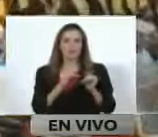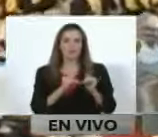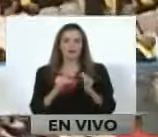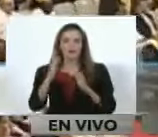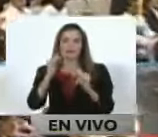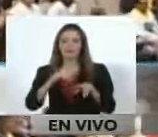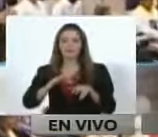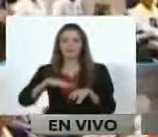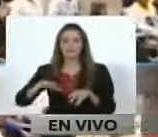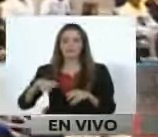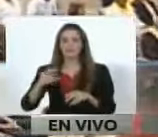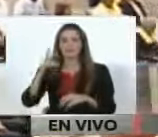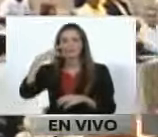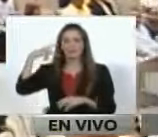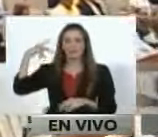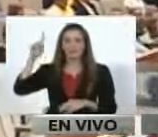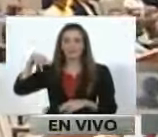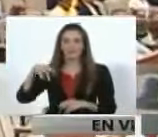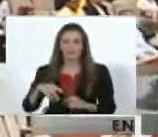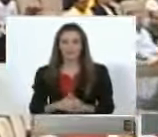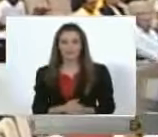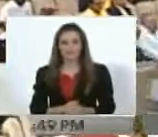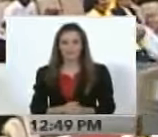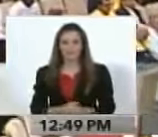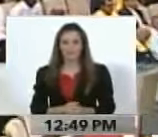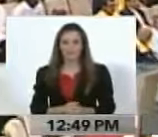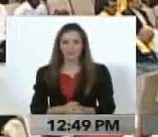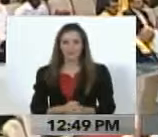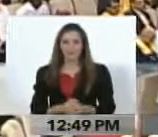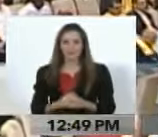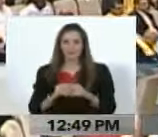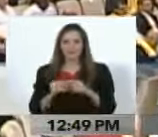psiquiatría y radioterapia.